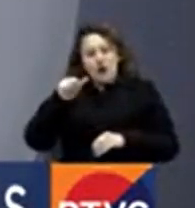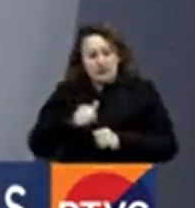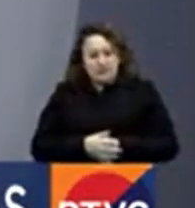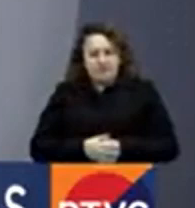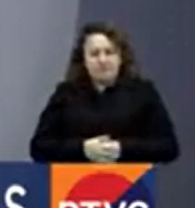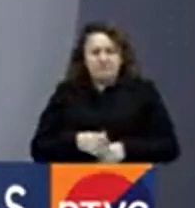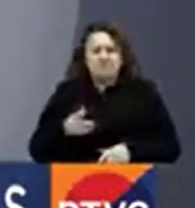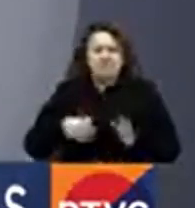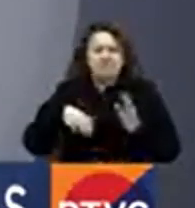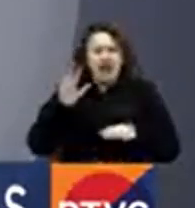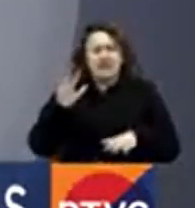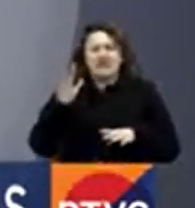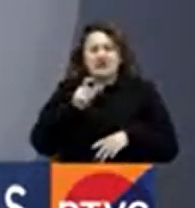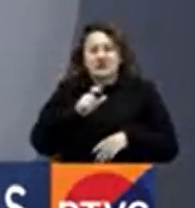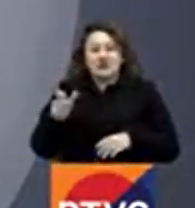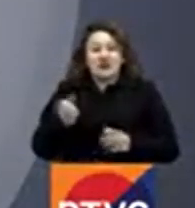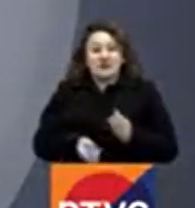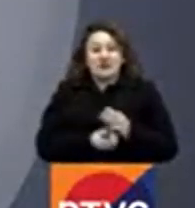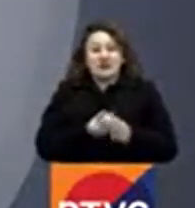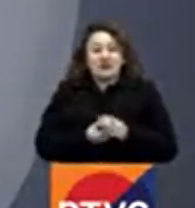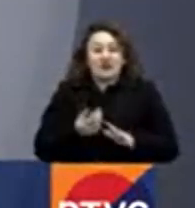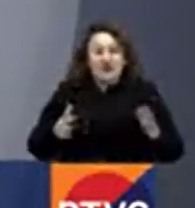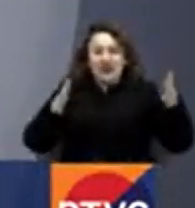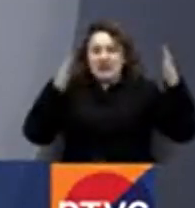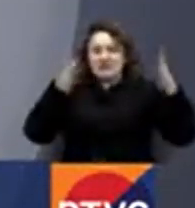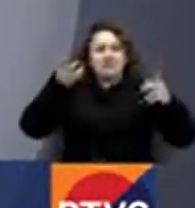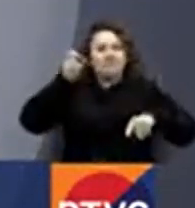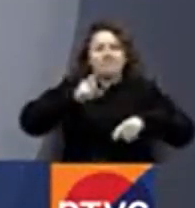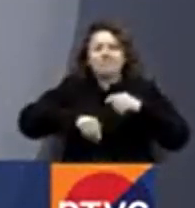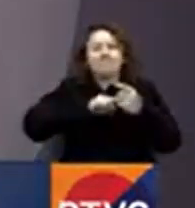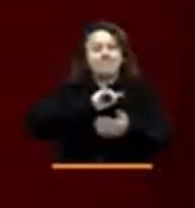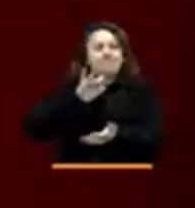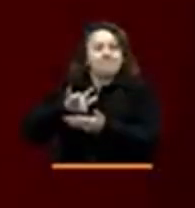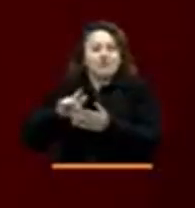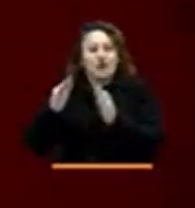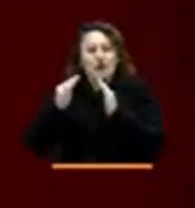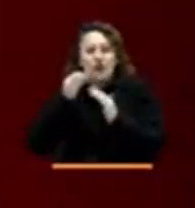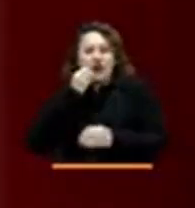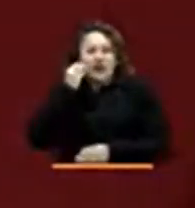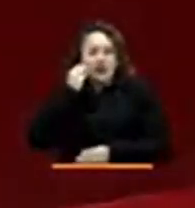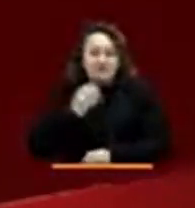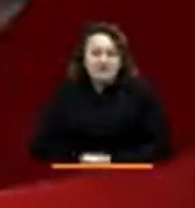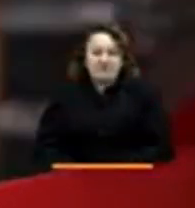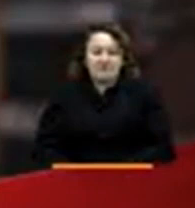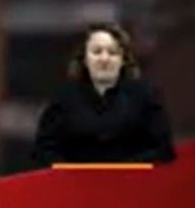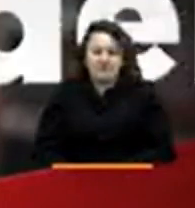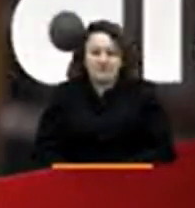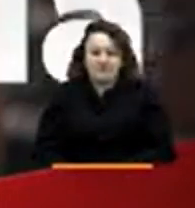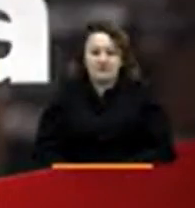de las fiestas de Pasto se han demorado o no han podido retornar a sus hogares.